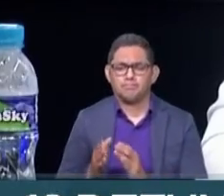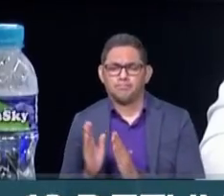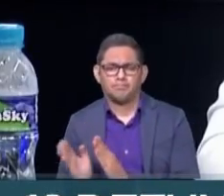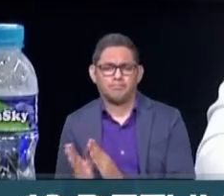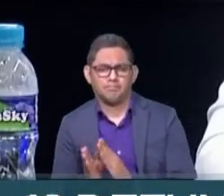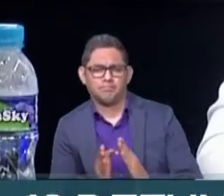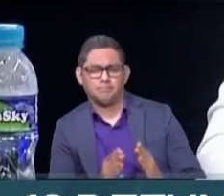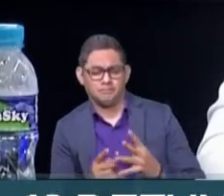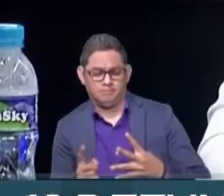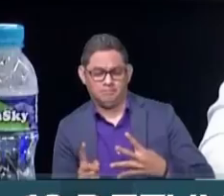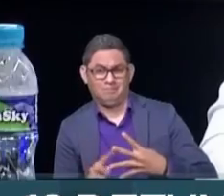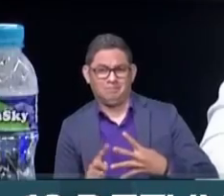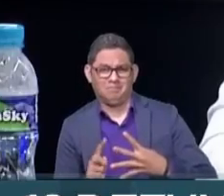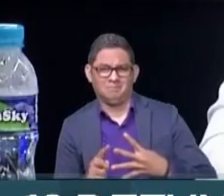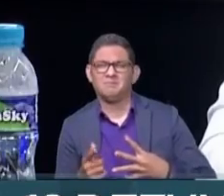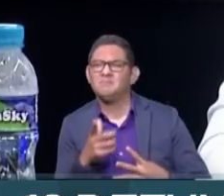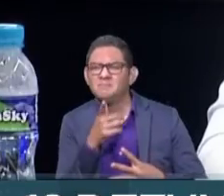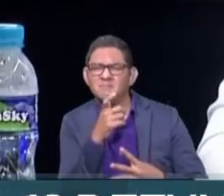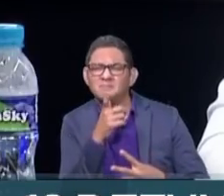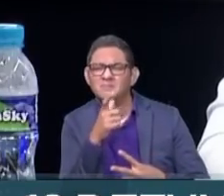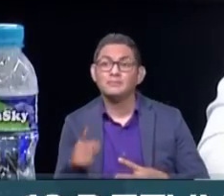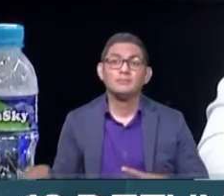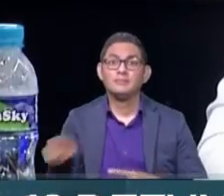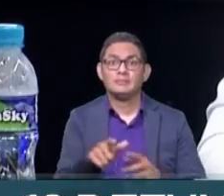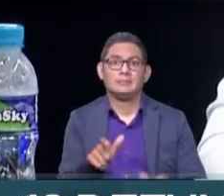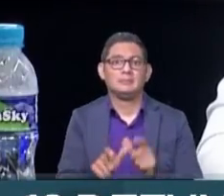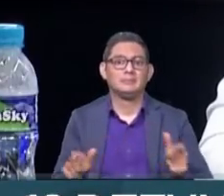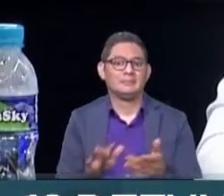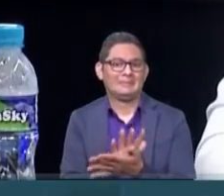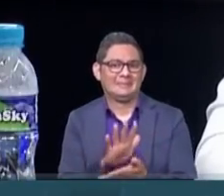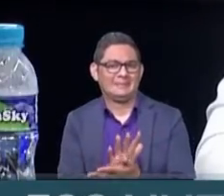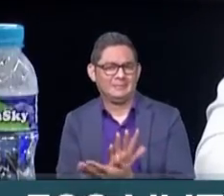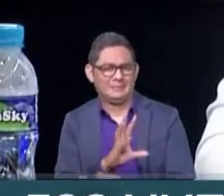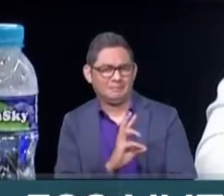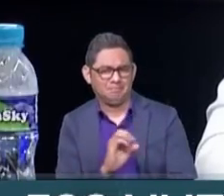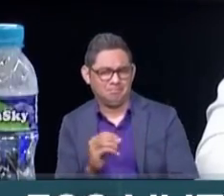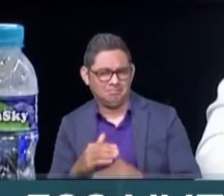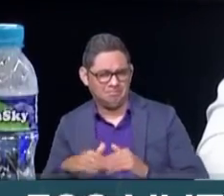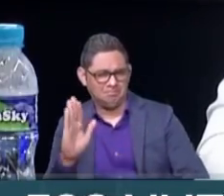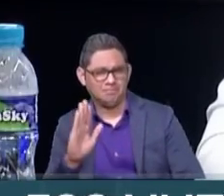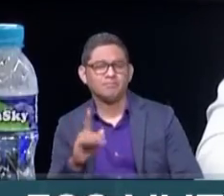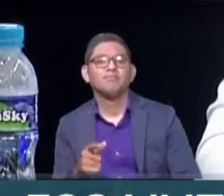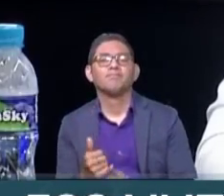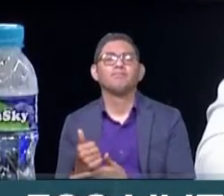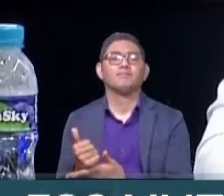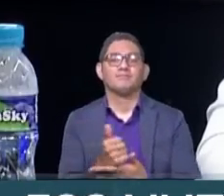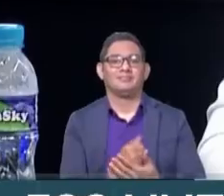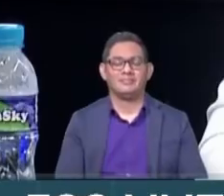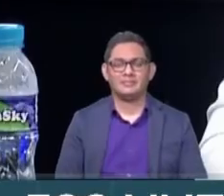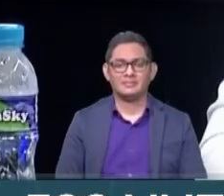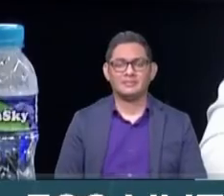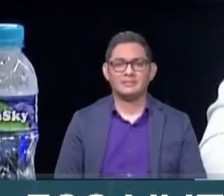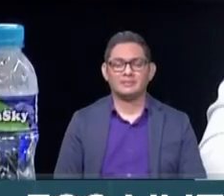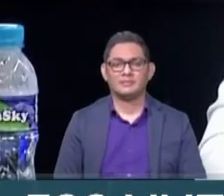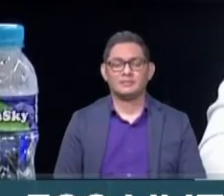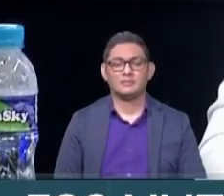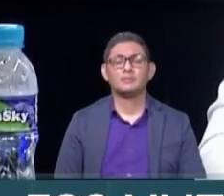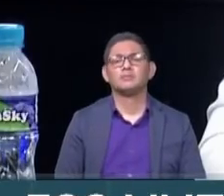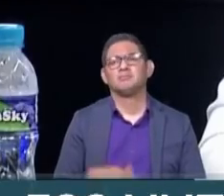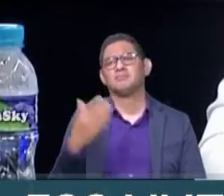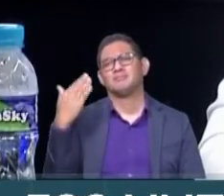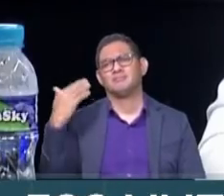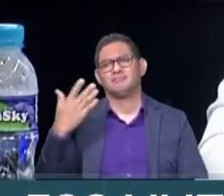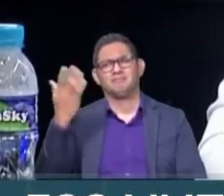atender los mayores de 60 años. Y como ustedes han escuchado en las otras